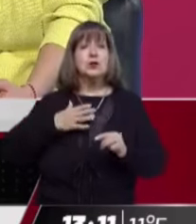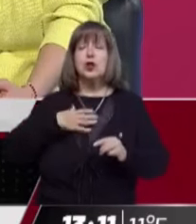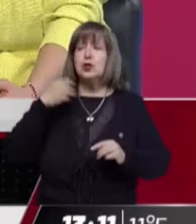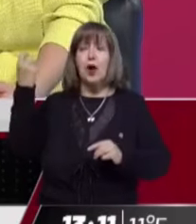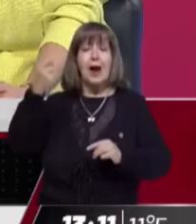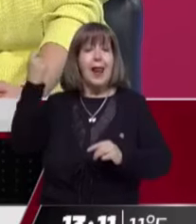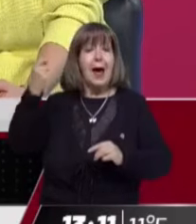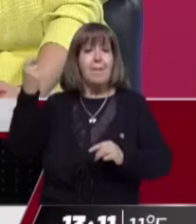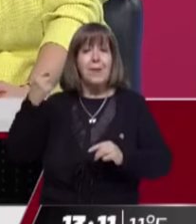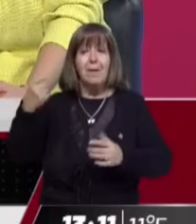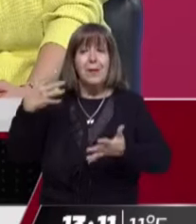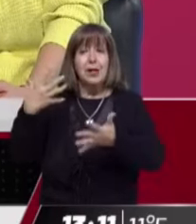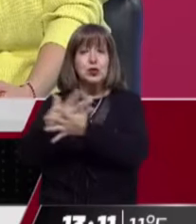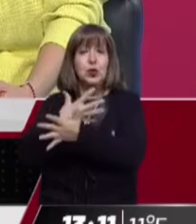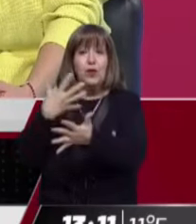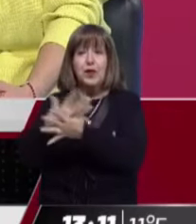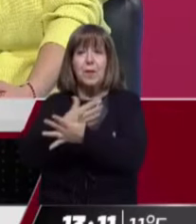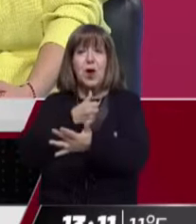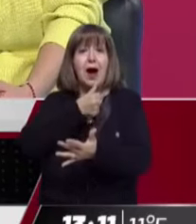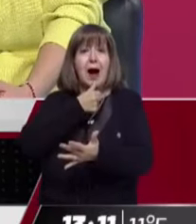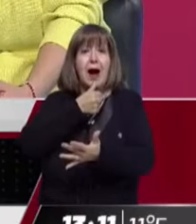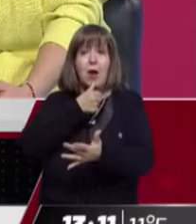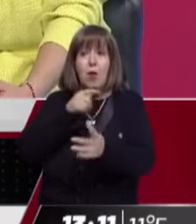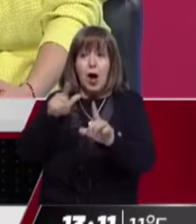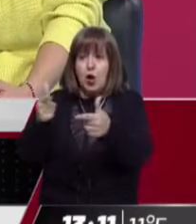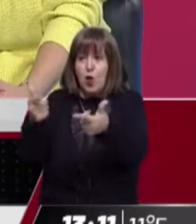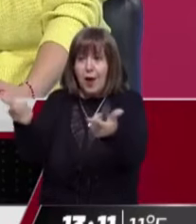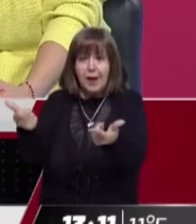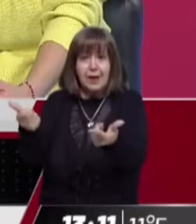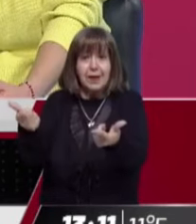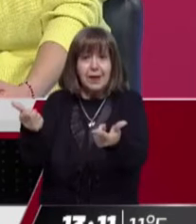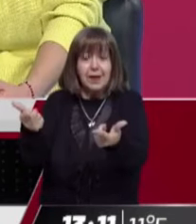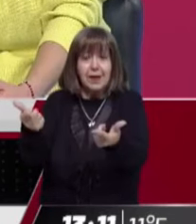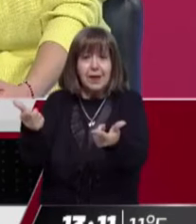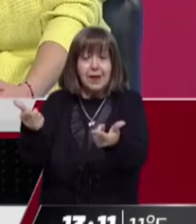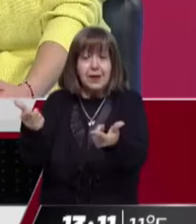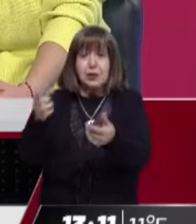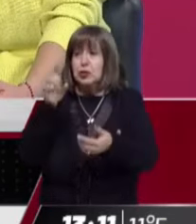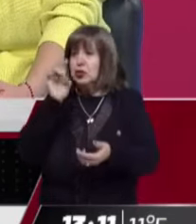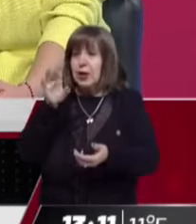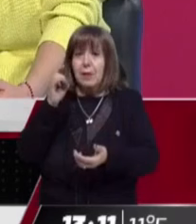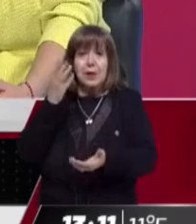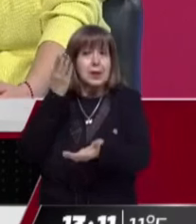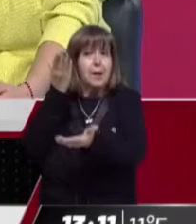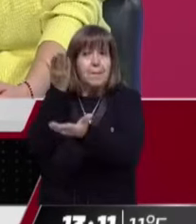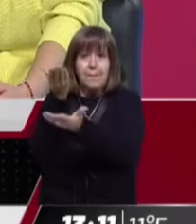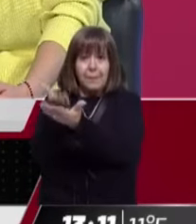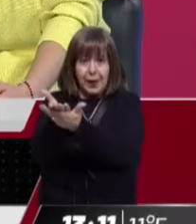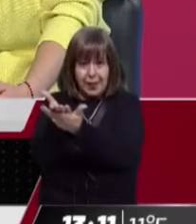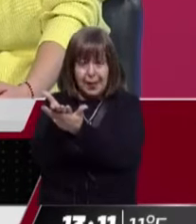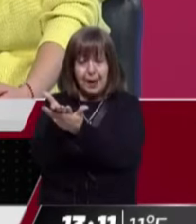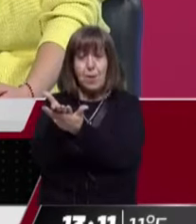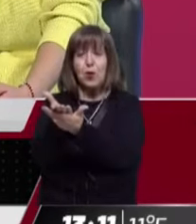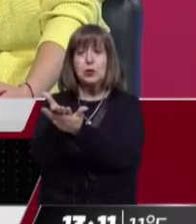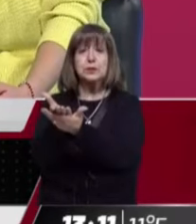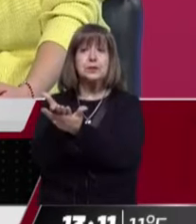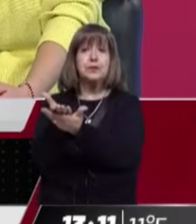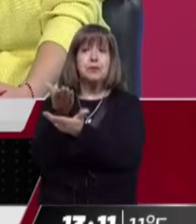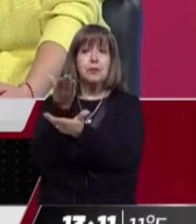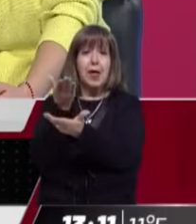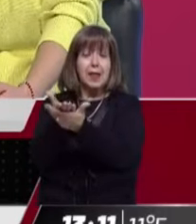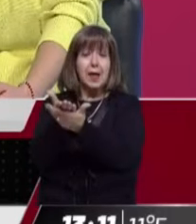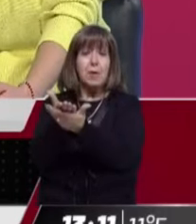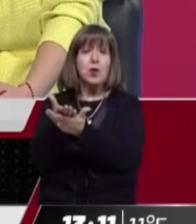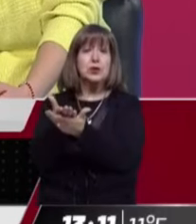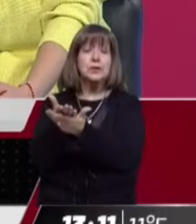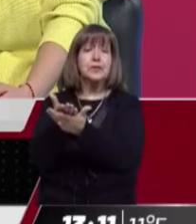es la damnificada en esta situación. Y simplemente lo que estamos planteando